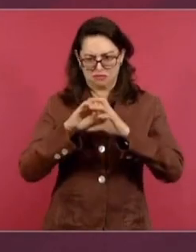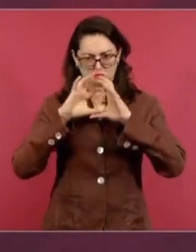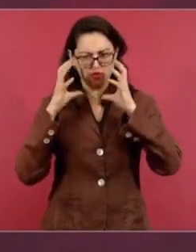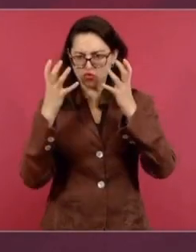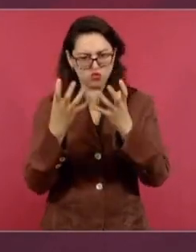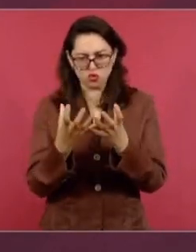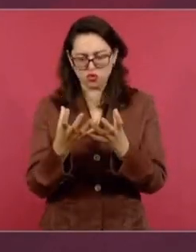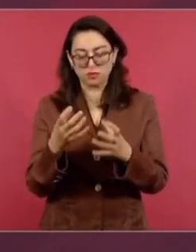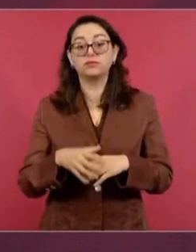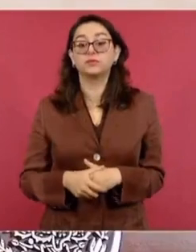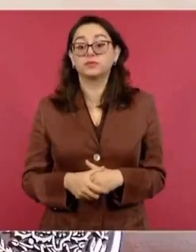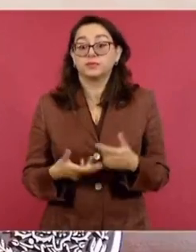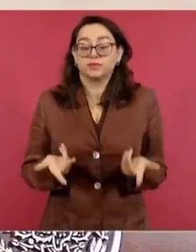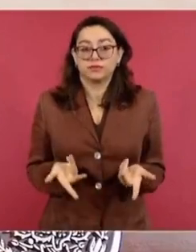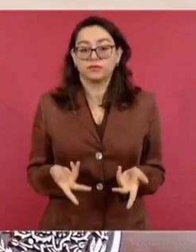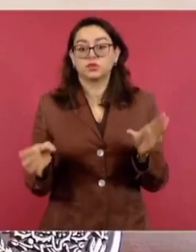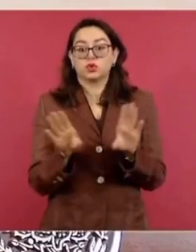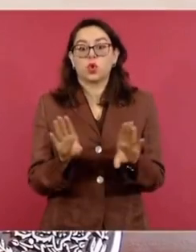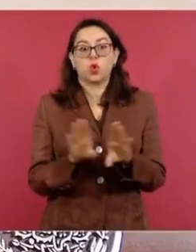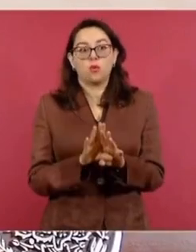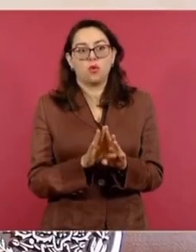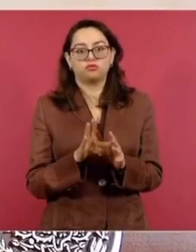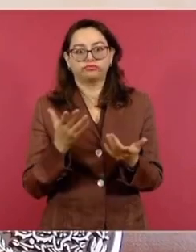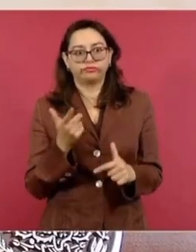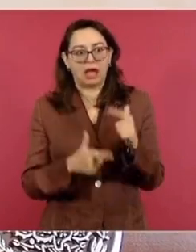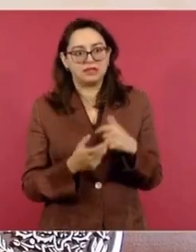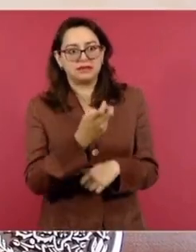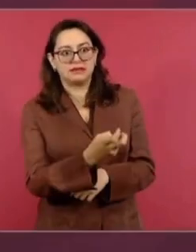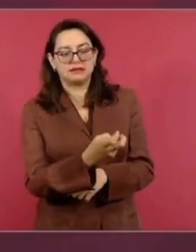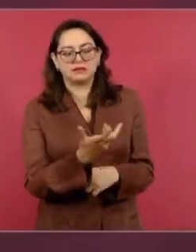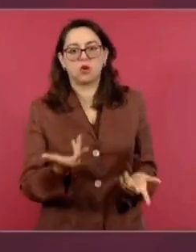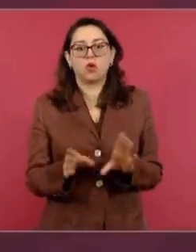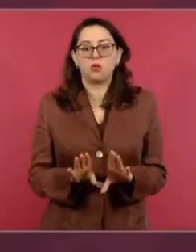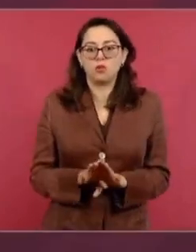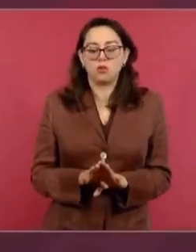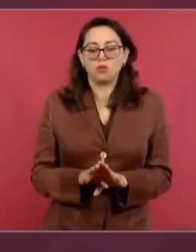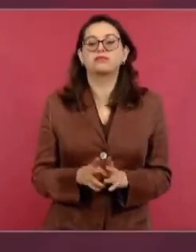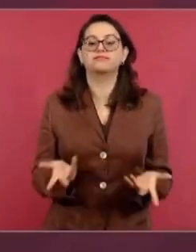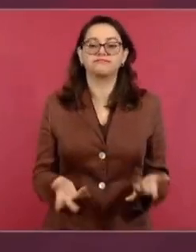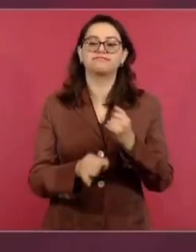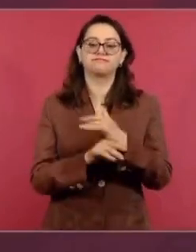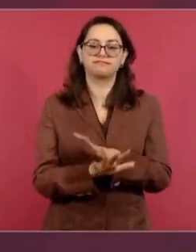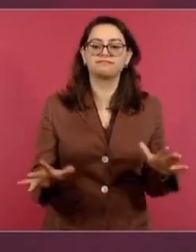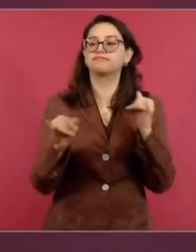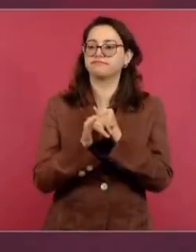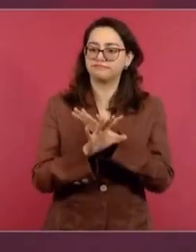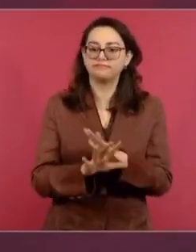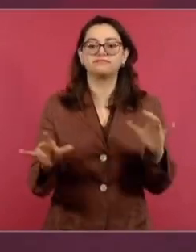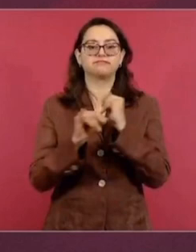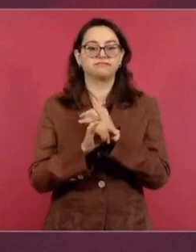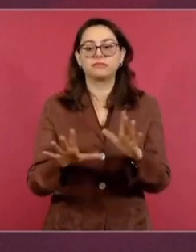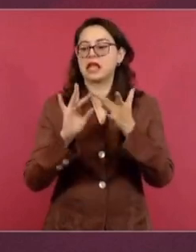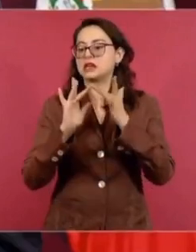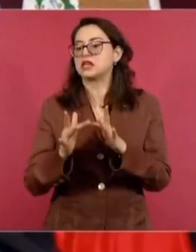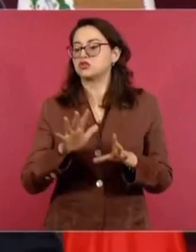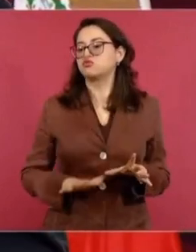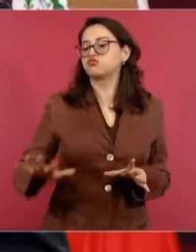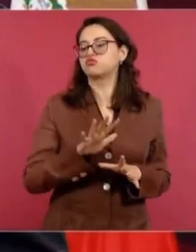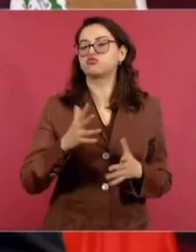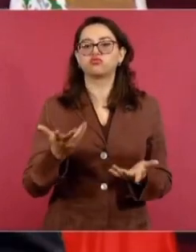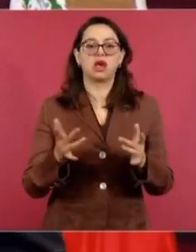pseudoinformativos. Entonces, hay que informar, aprovechar las redes sociales, no solo dedicarnos